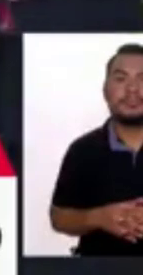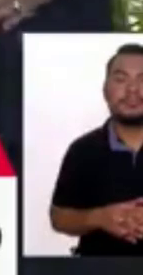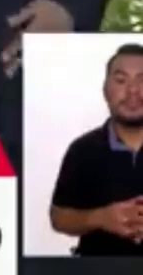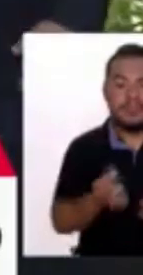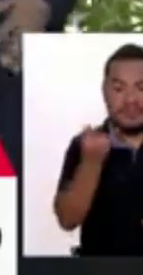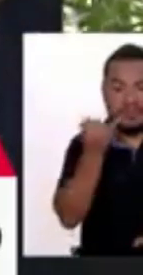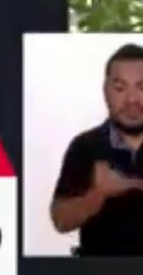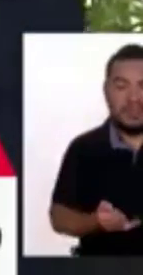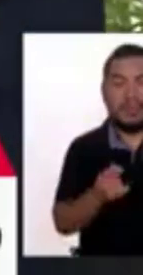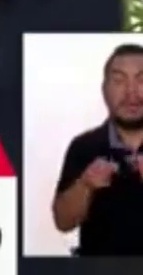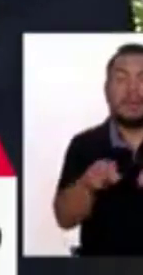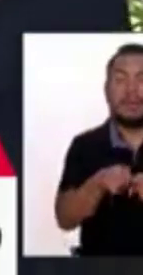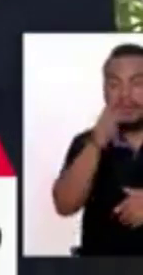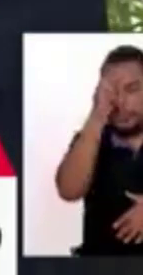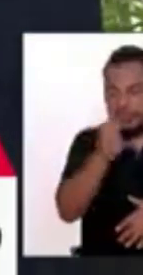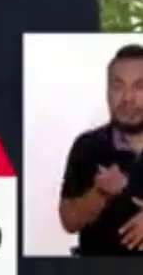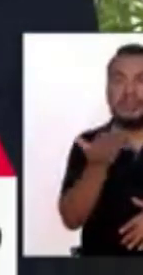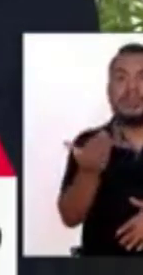Francamente,